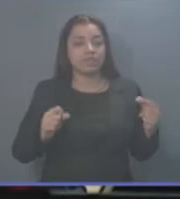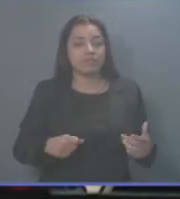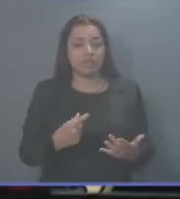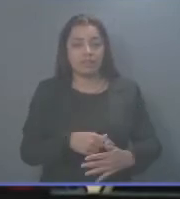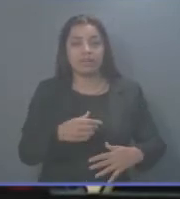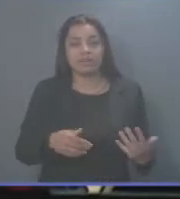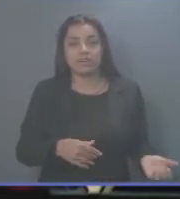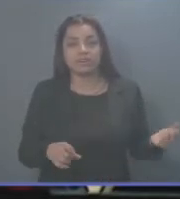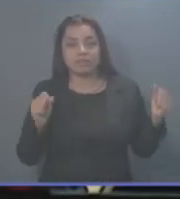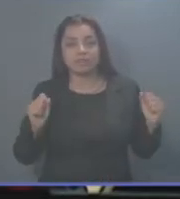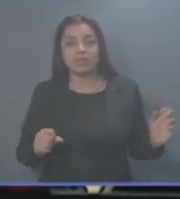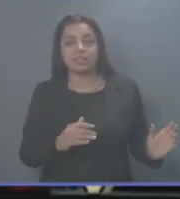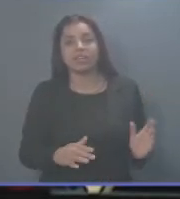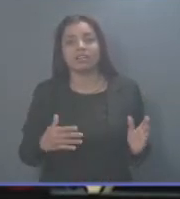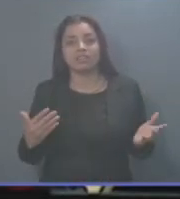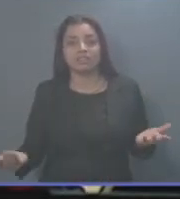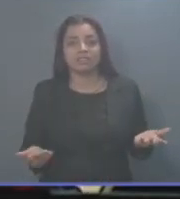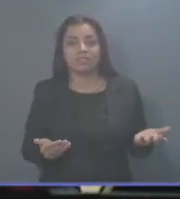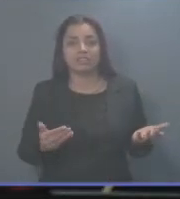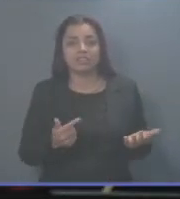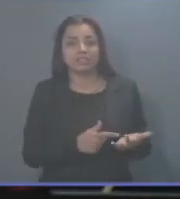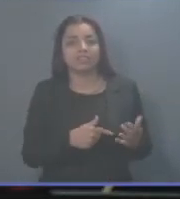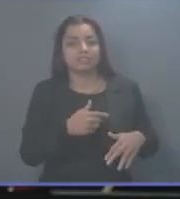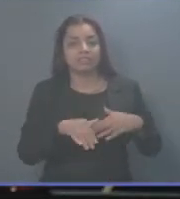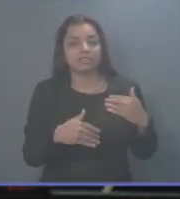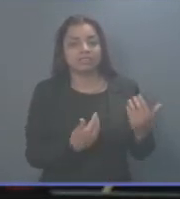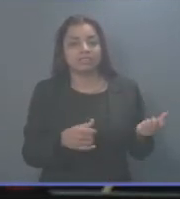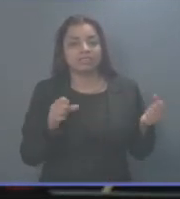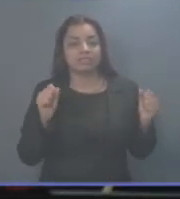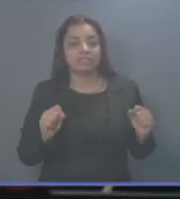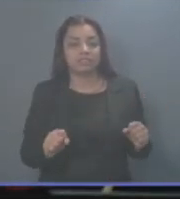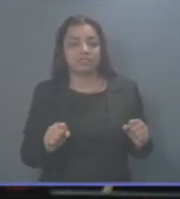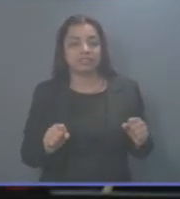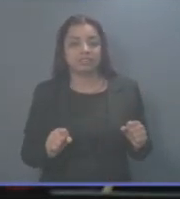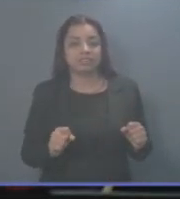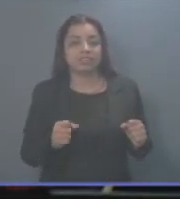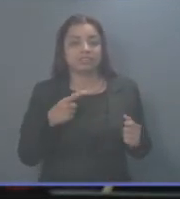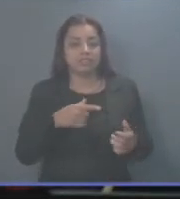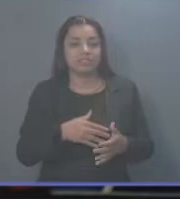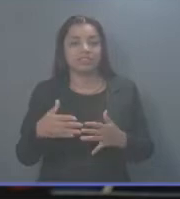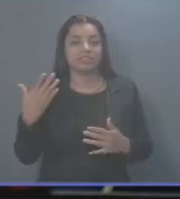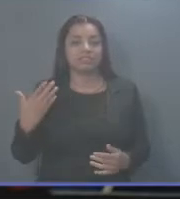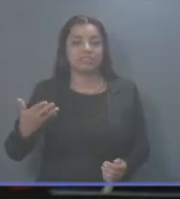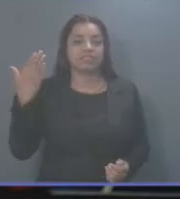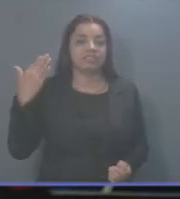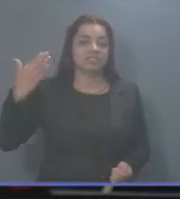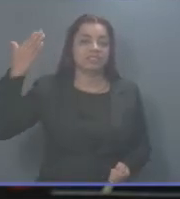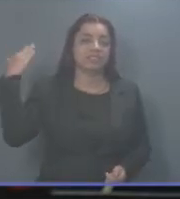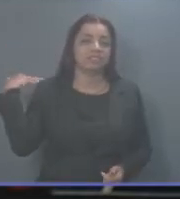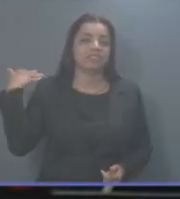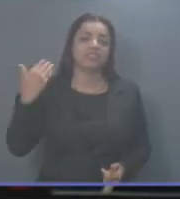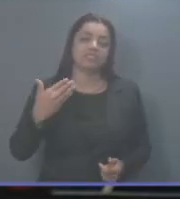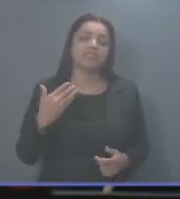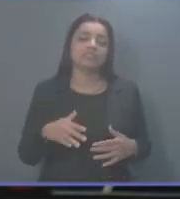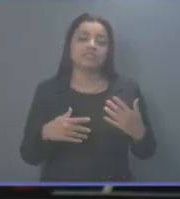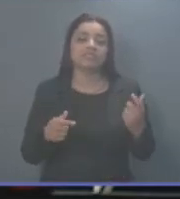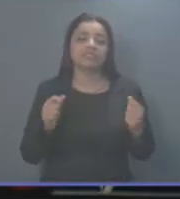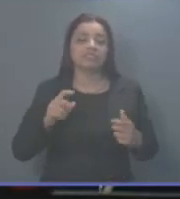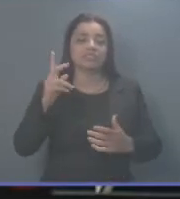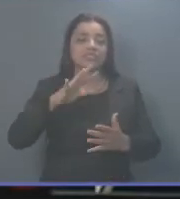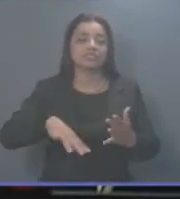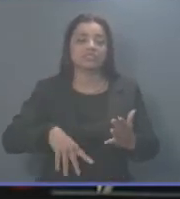recursos energéticos, que junto al esfuerzo que se ha iniciado varios años antes de tener una